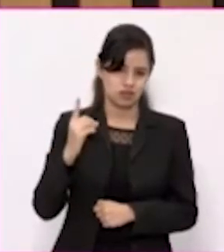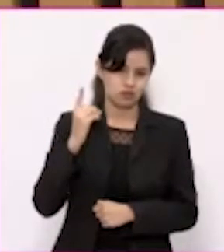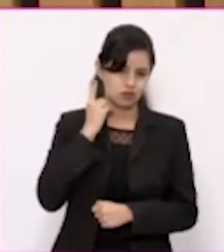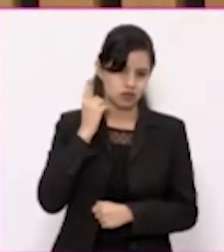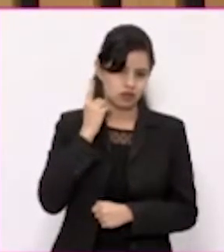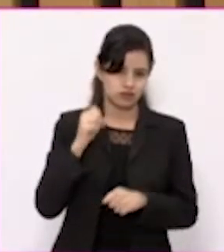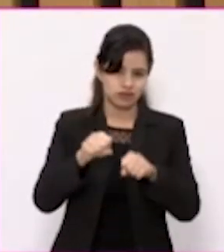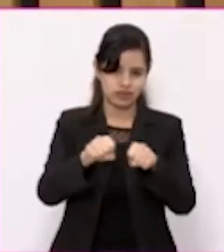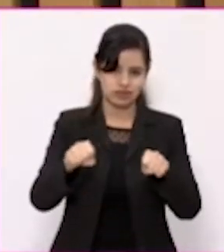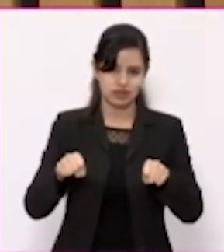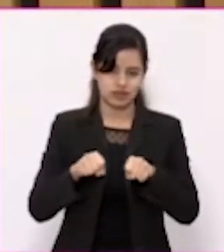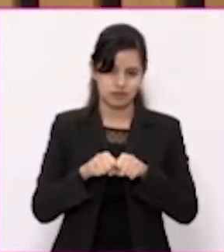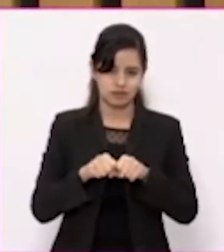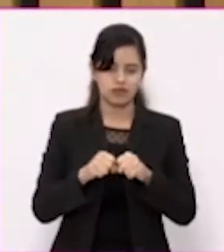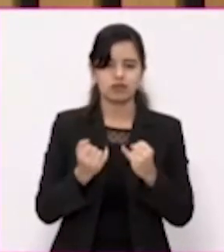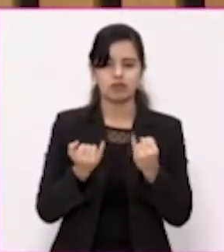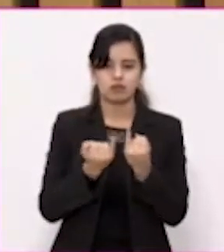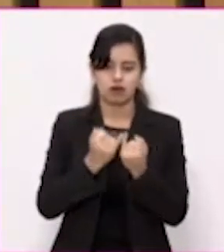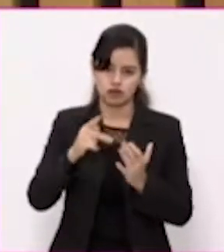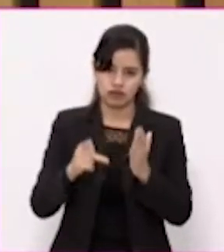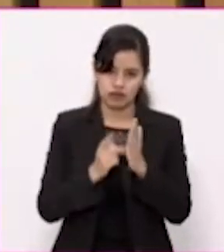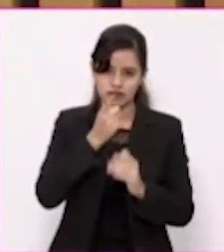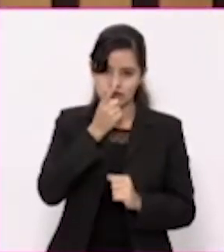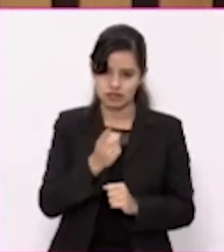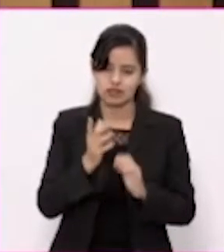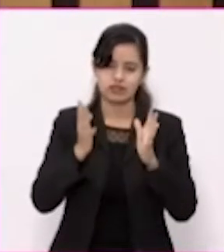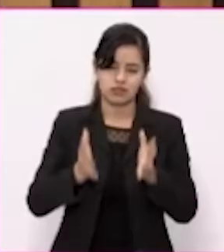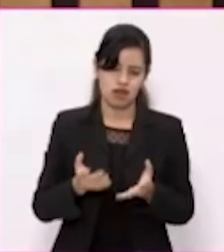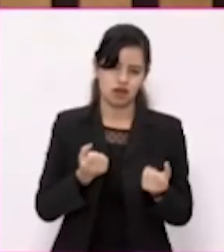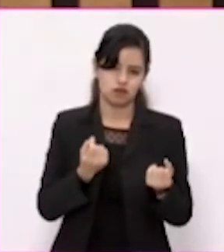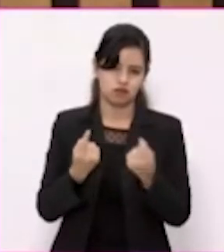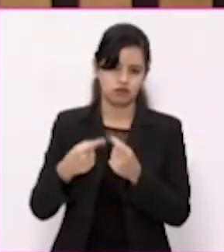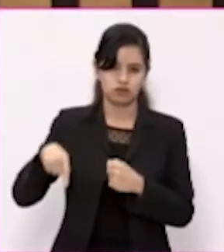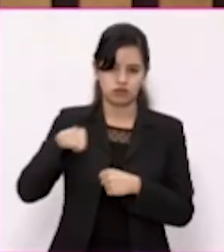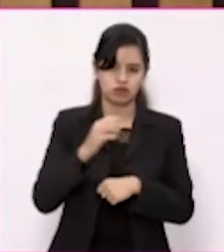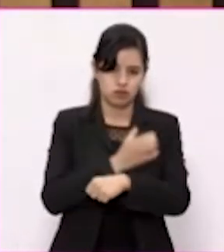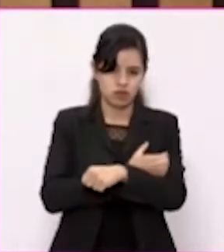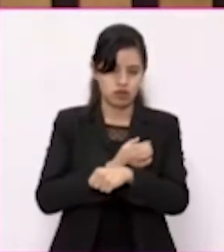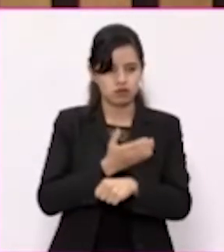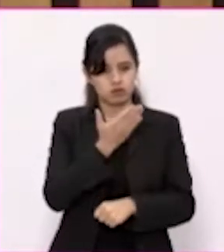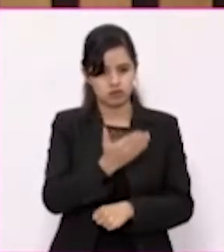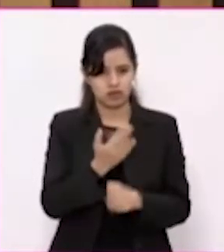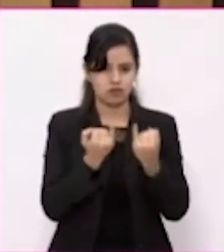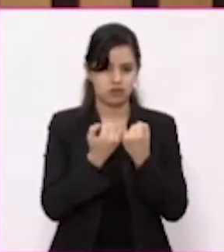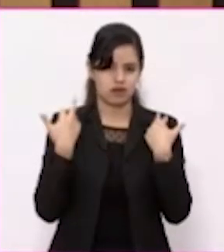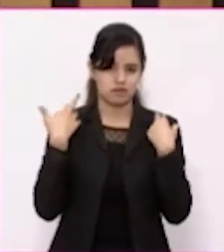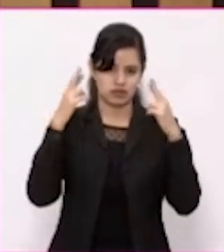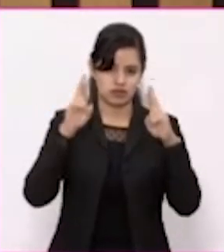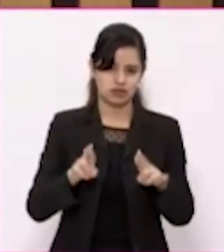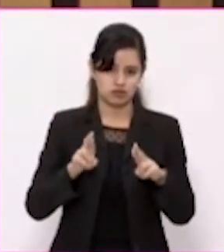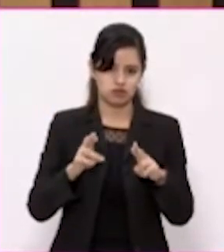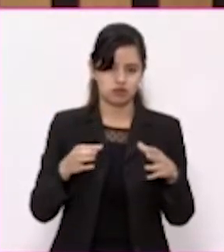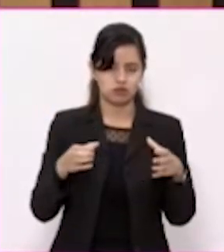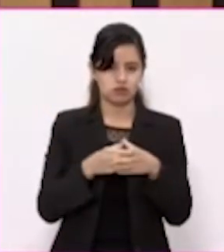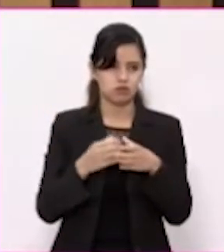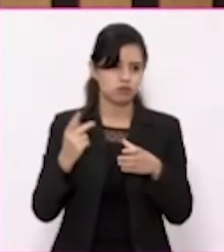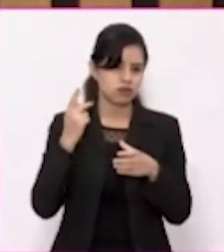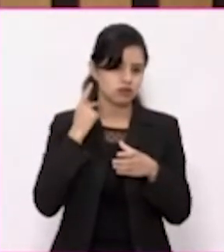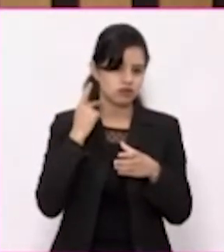en la sala e insistir en lo ya expresado por usted y por las representaciones del partido